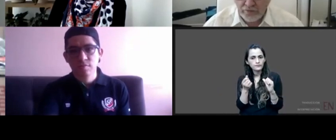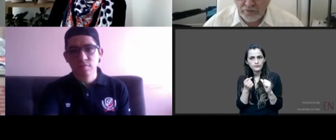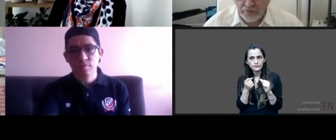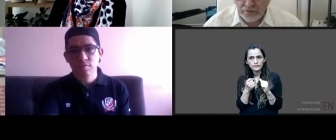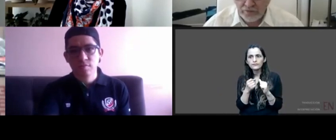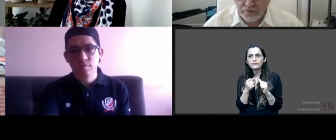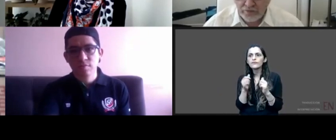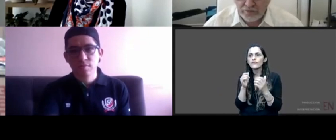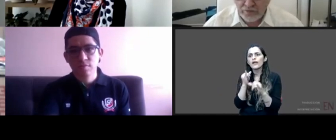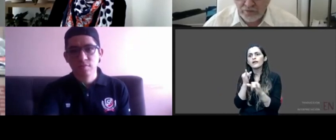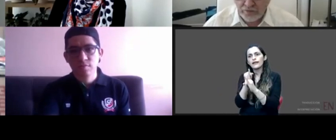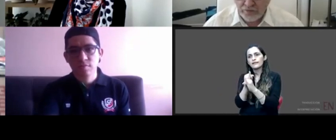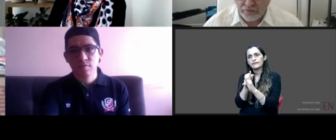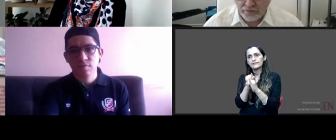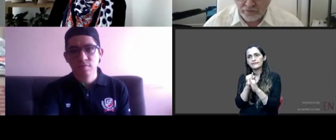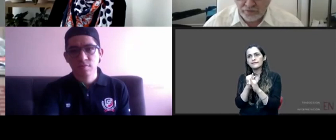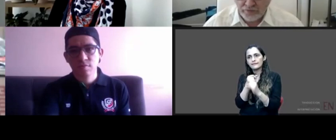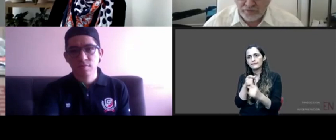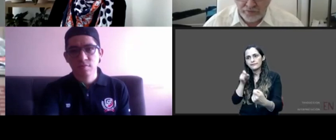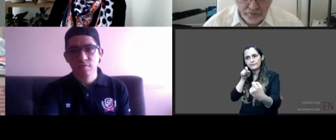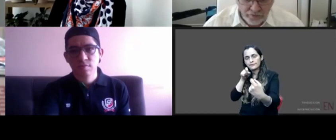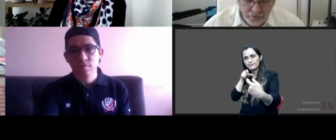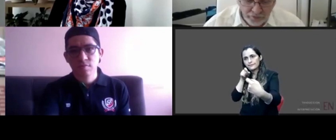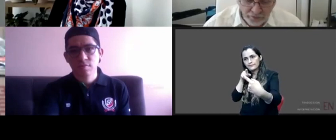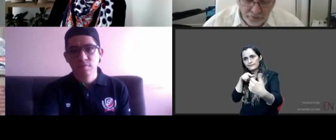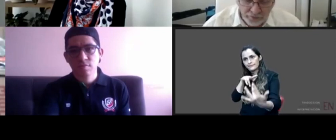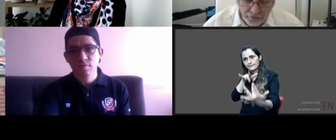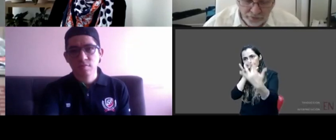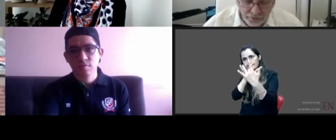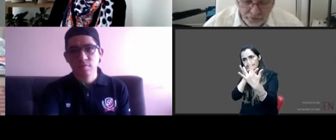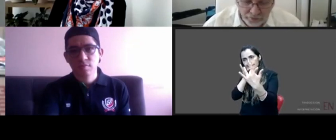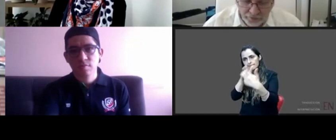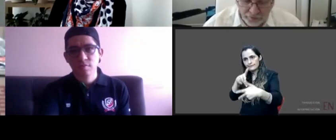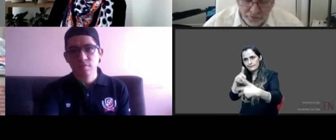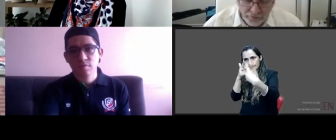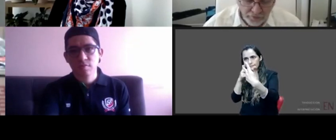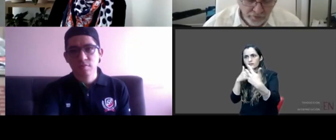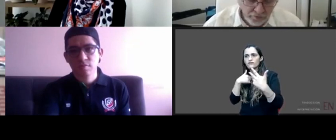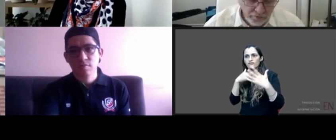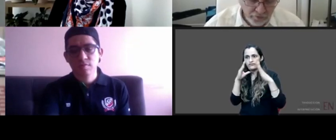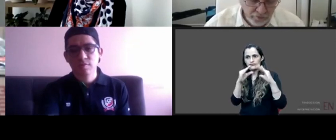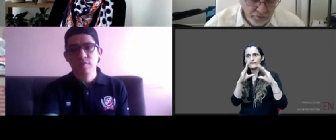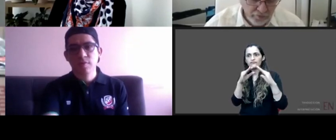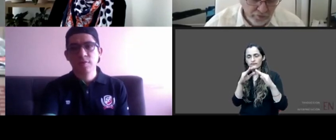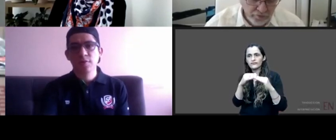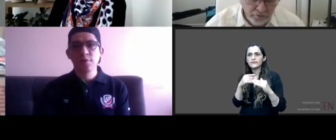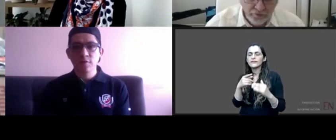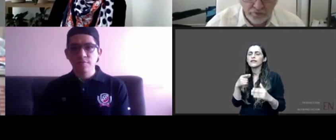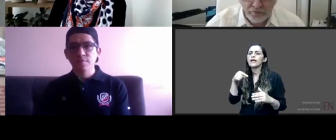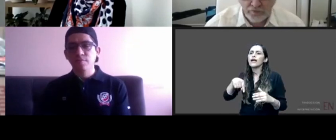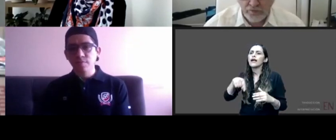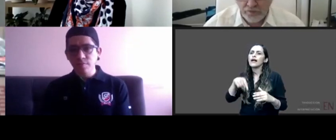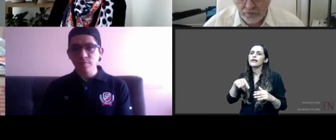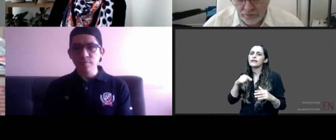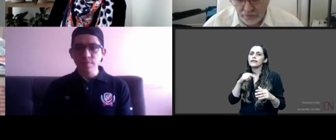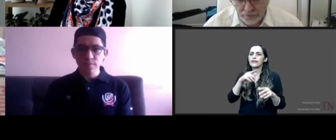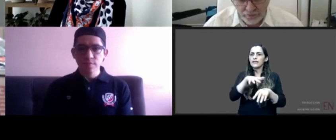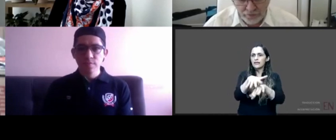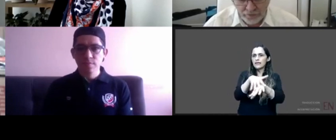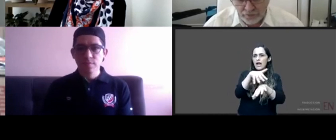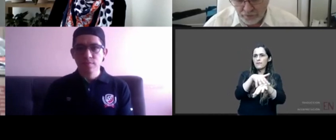en línea, por parte de la equidad de género de aquí de Tlalpan.